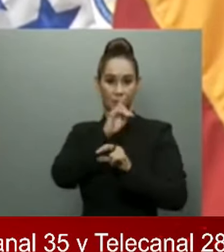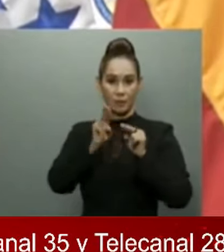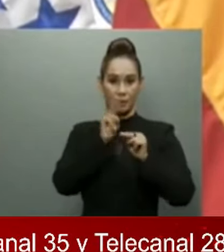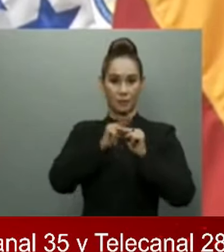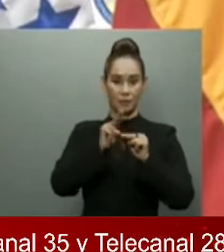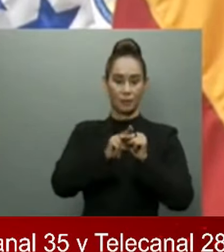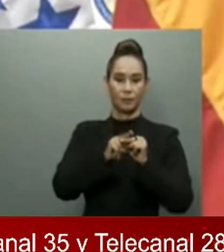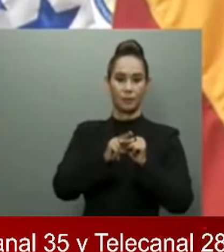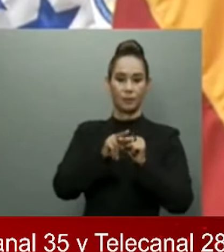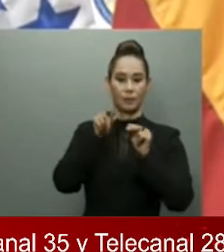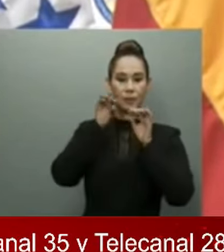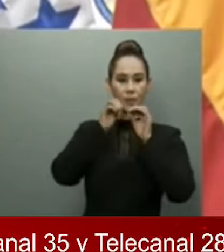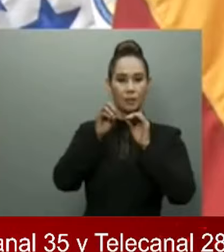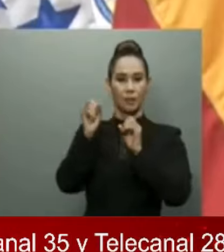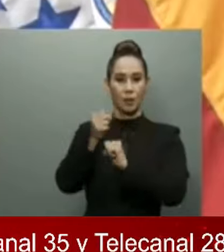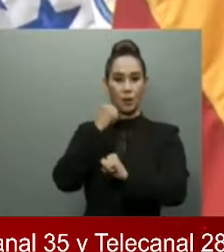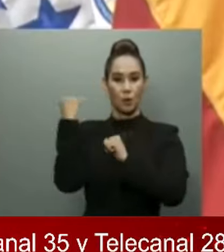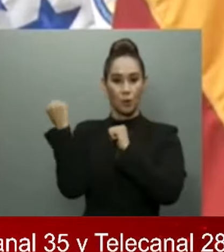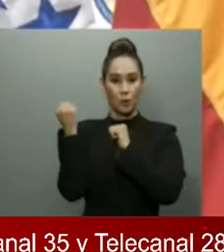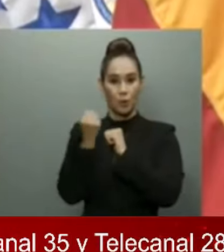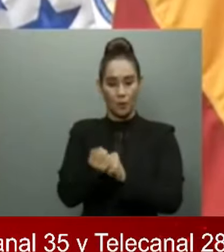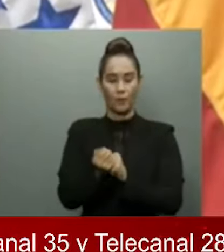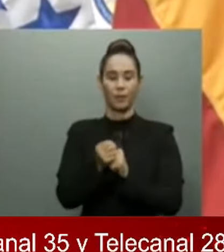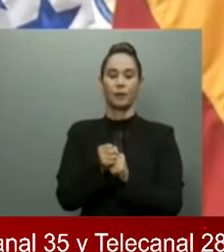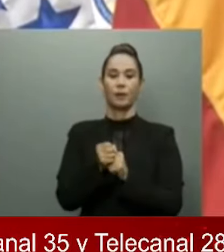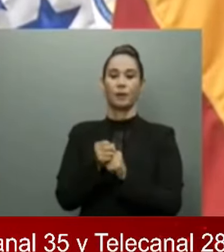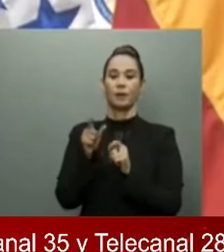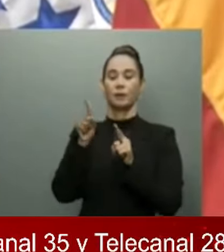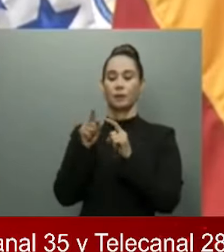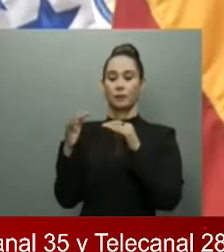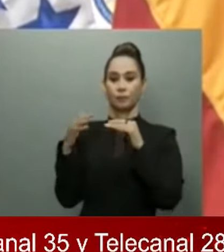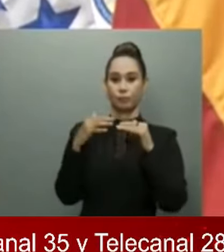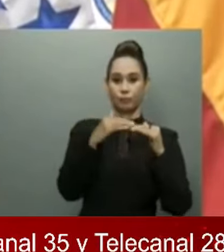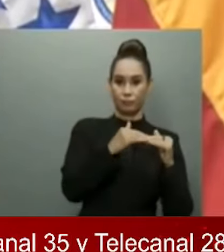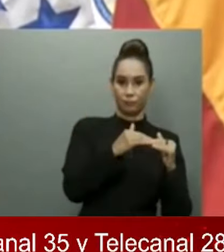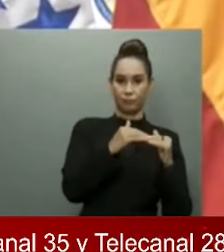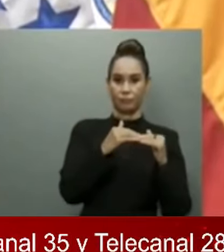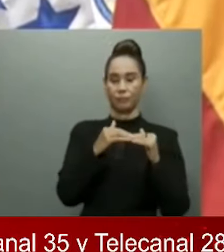al fortalecer la gobernanza, articulación interna,